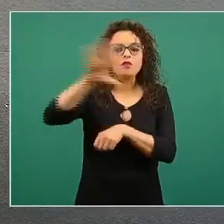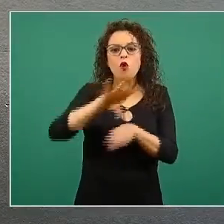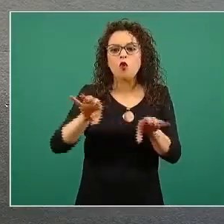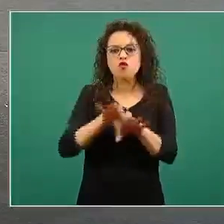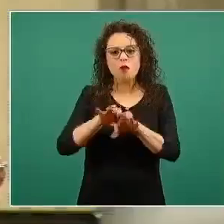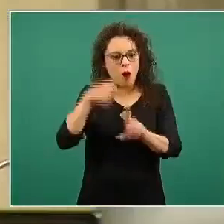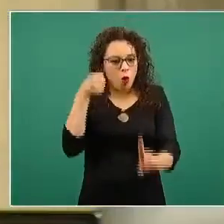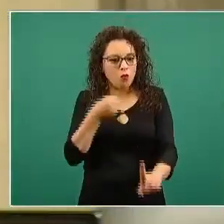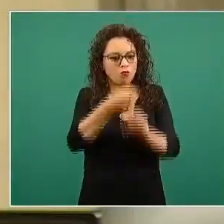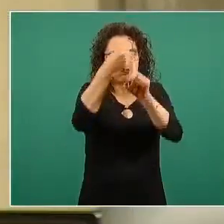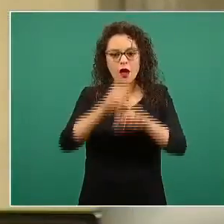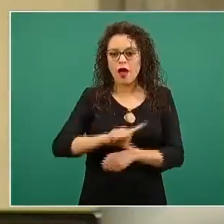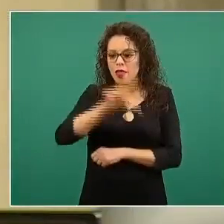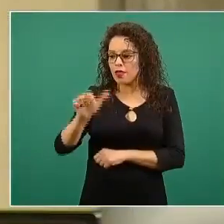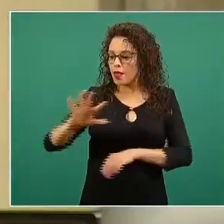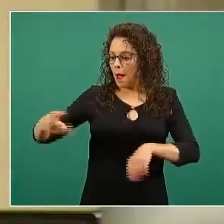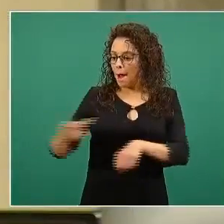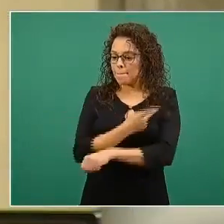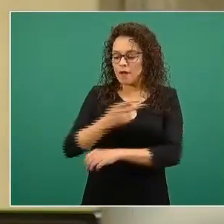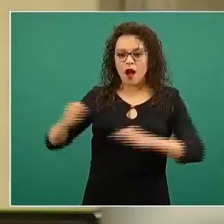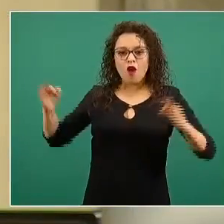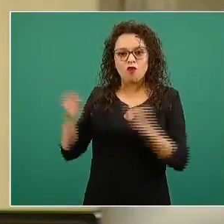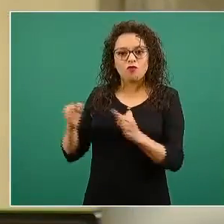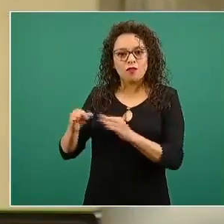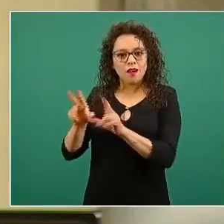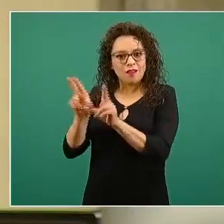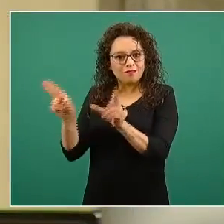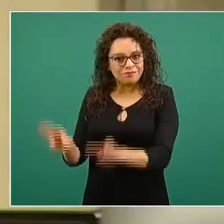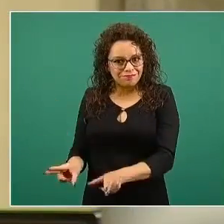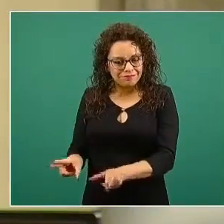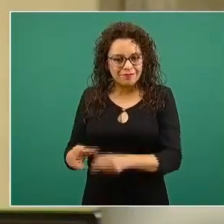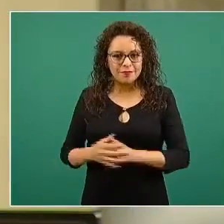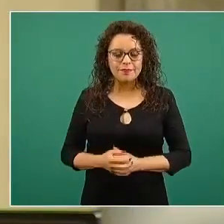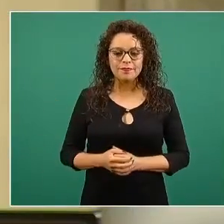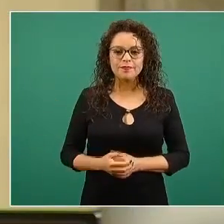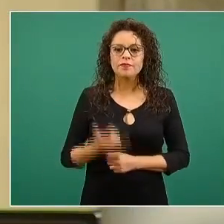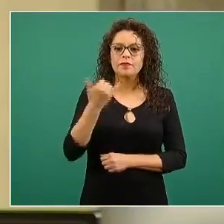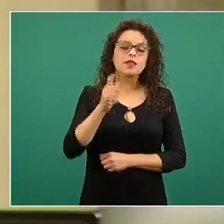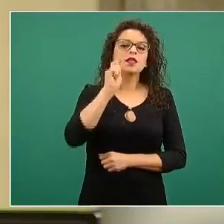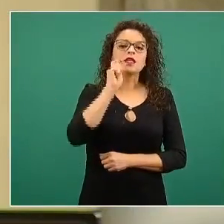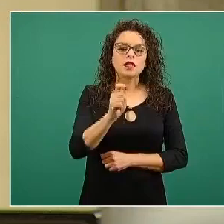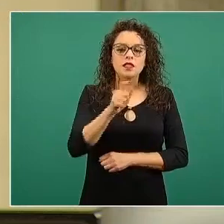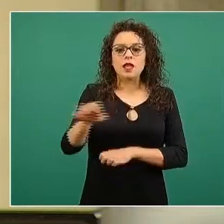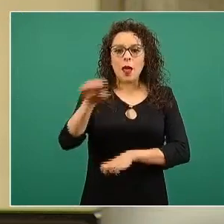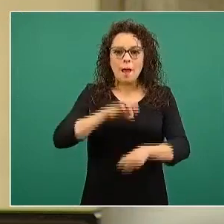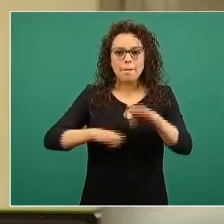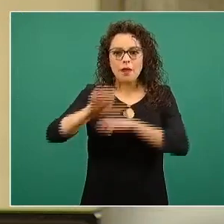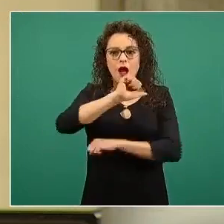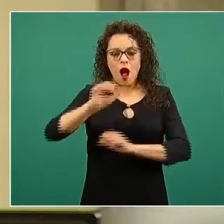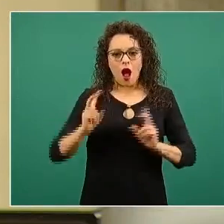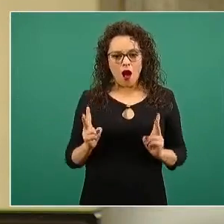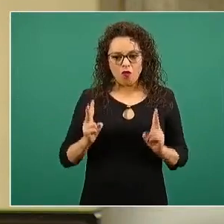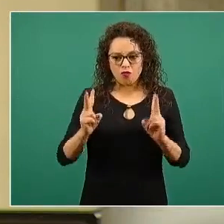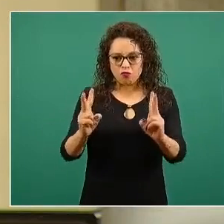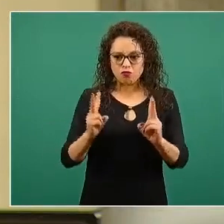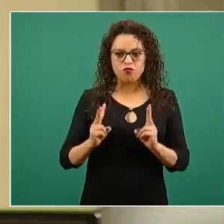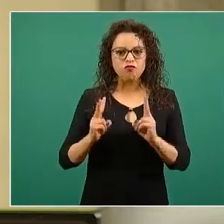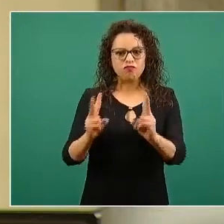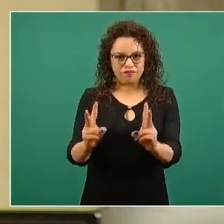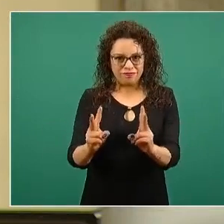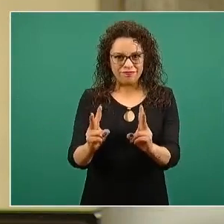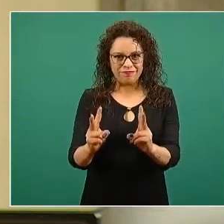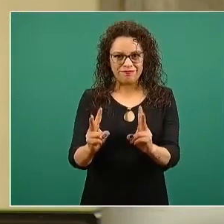una segunda es referente a ahorita las denuncias que han habido precisamente de las empresas funerarias, quienes han estado señalando